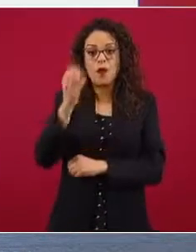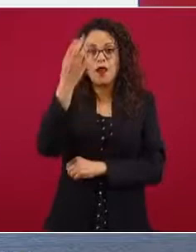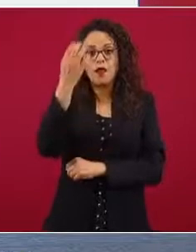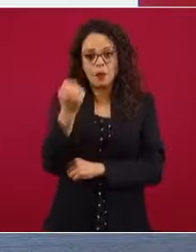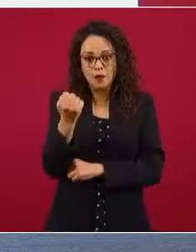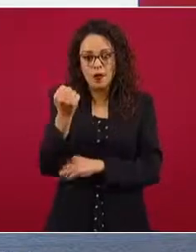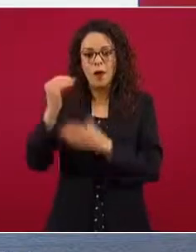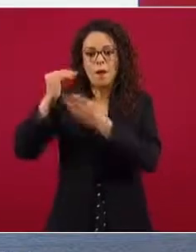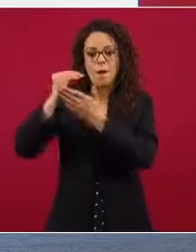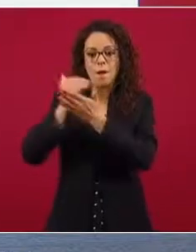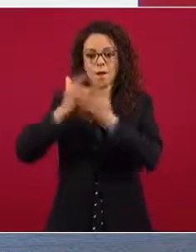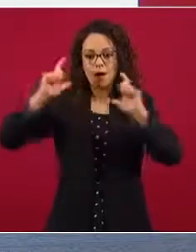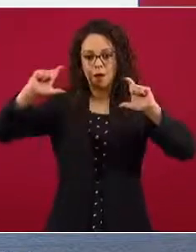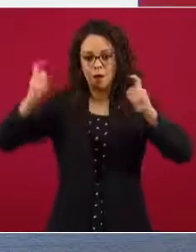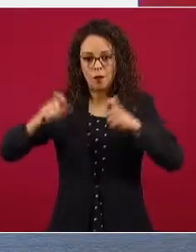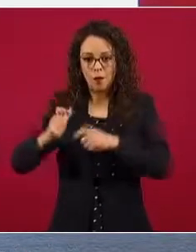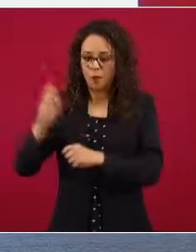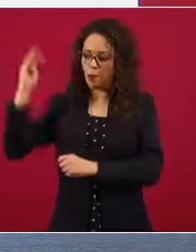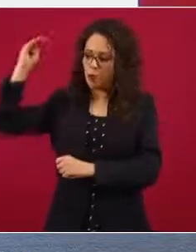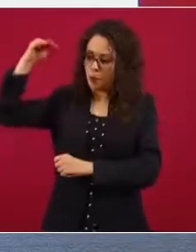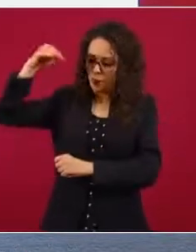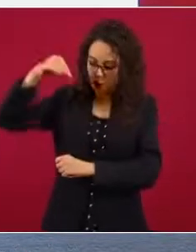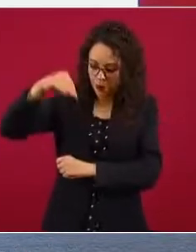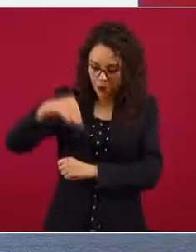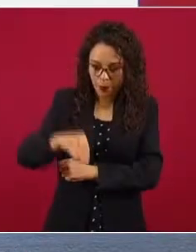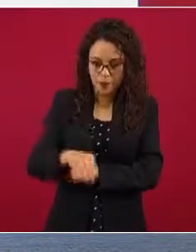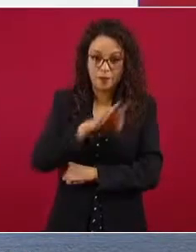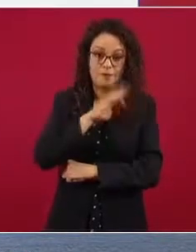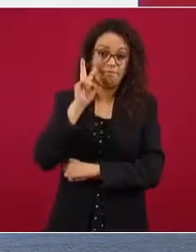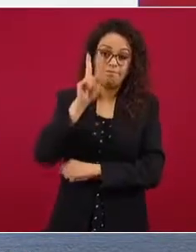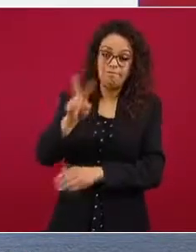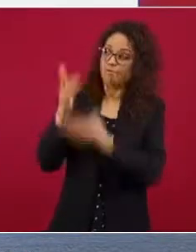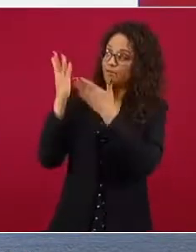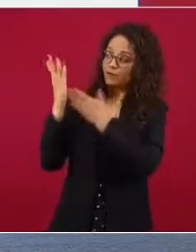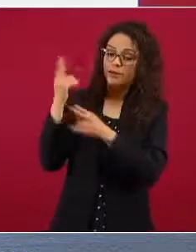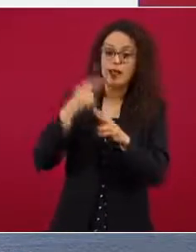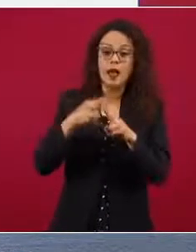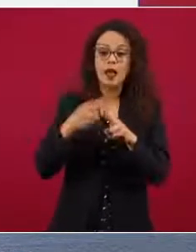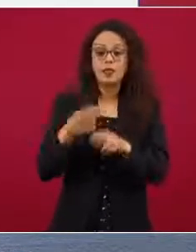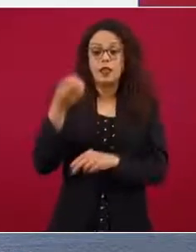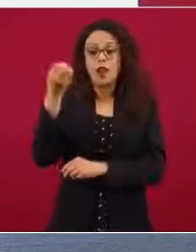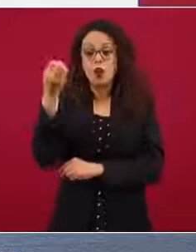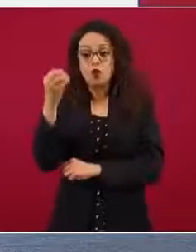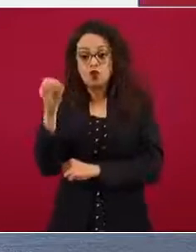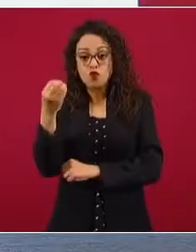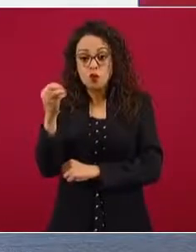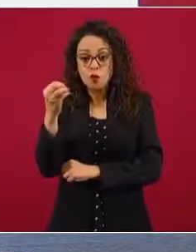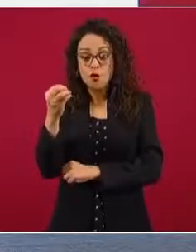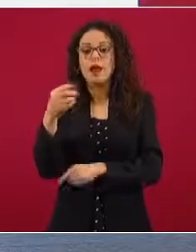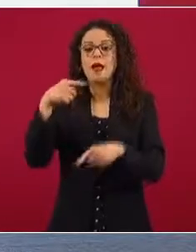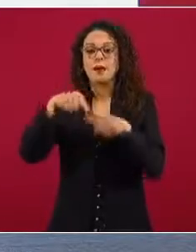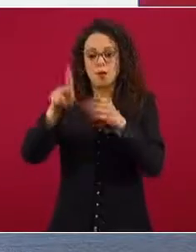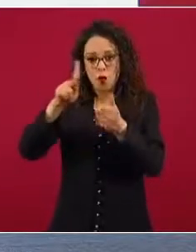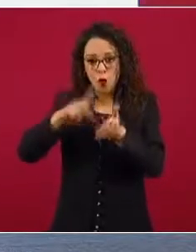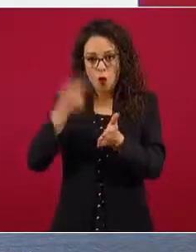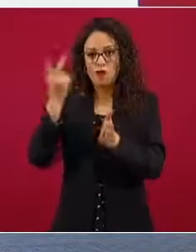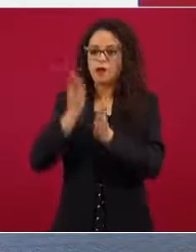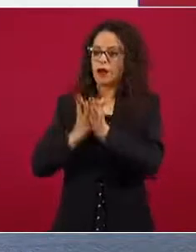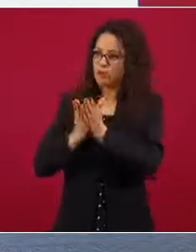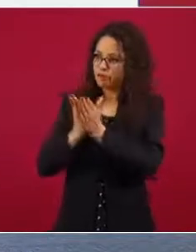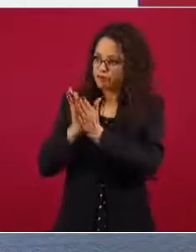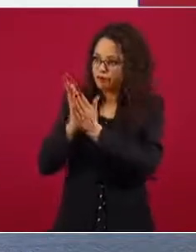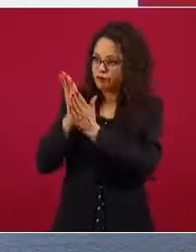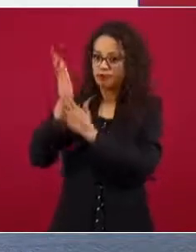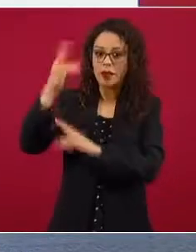esto es agosto, septiembre. Al llegar a octubre, que es la semana 40 del año, la epidemia empezó a aumentar nuevamente hasta